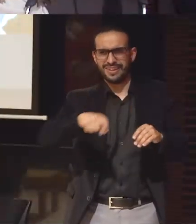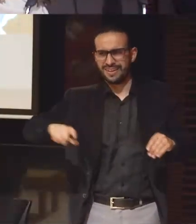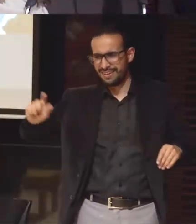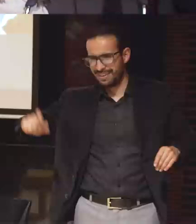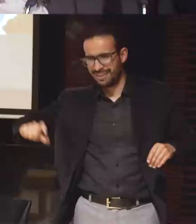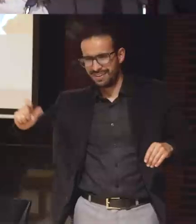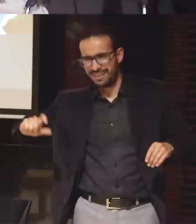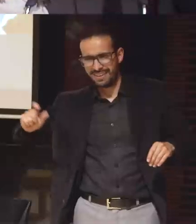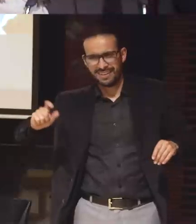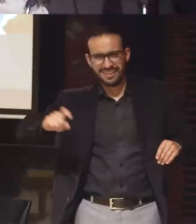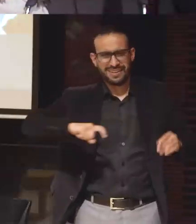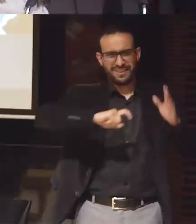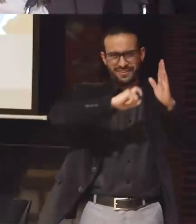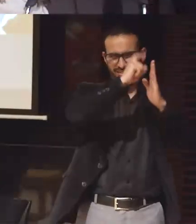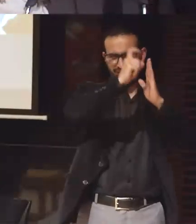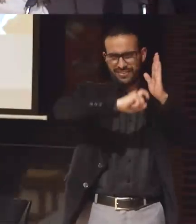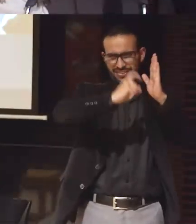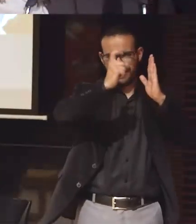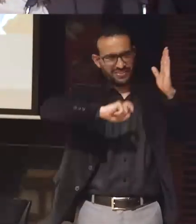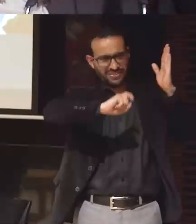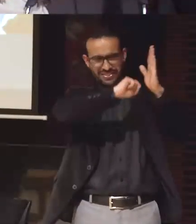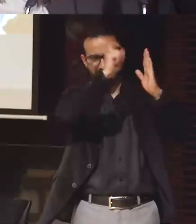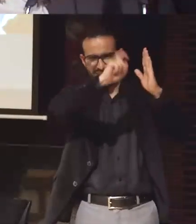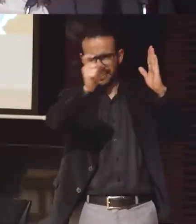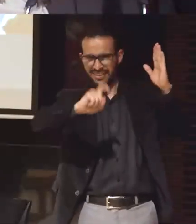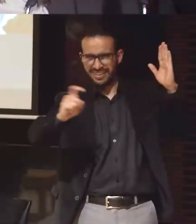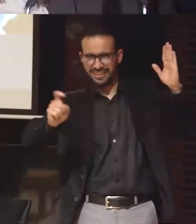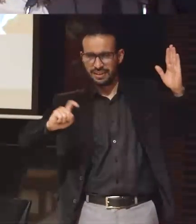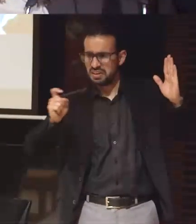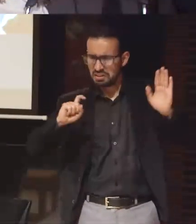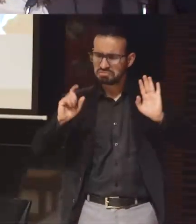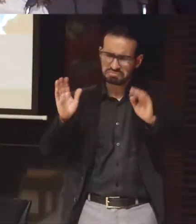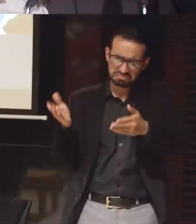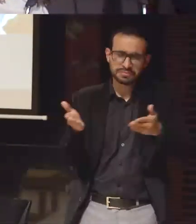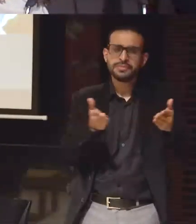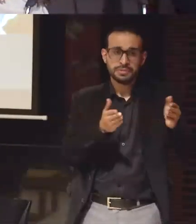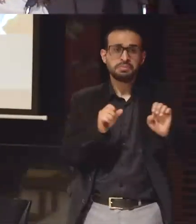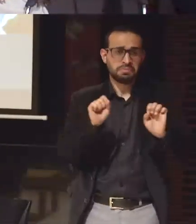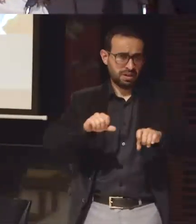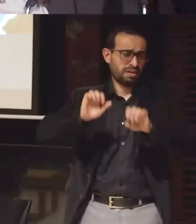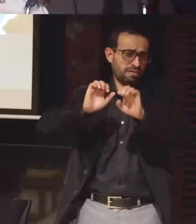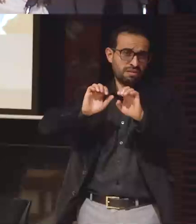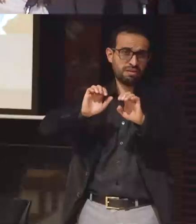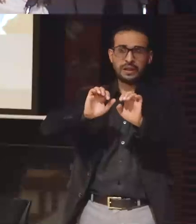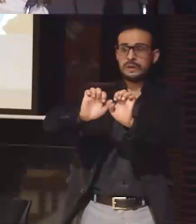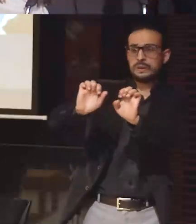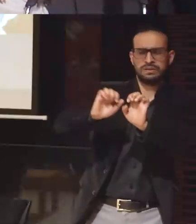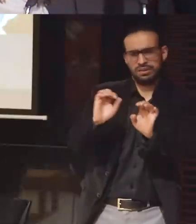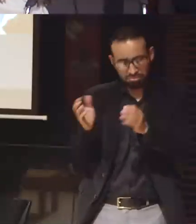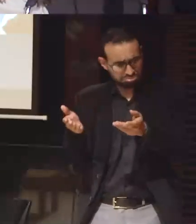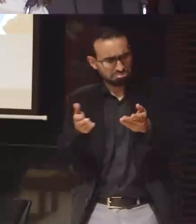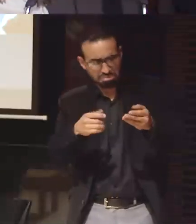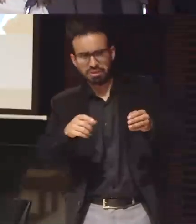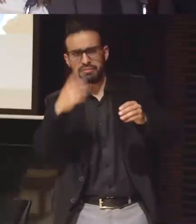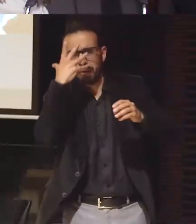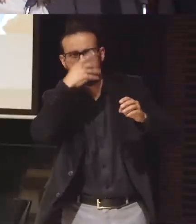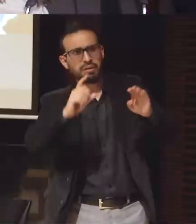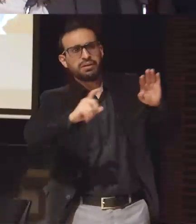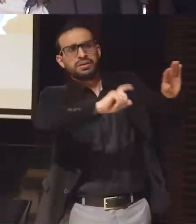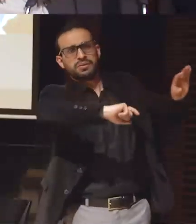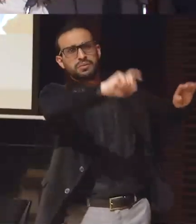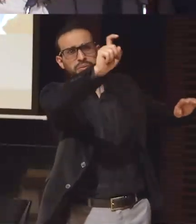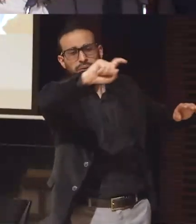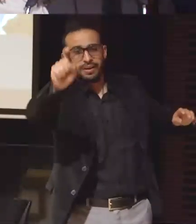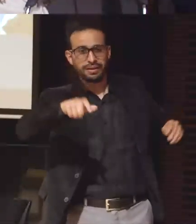son hermosos. Es una forma de defender el sistema, pero también es una forma de recibir y que la gente